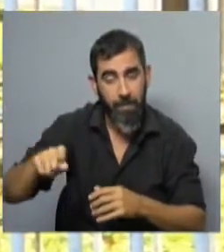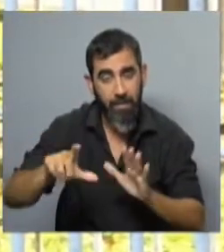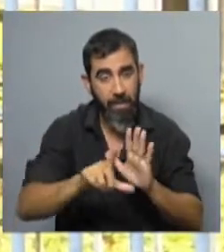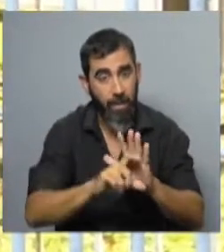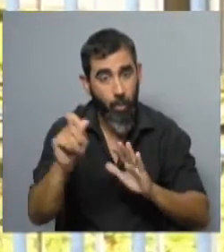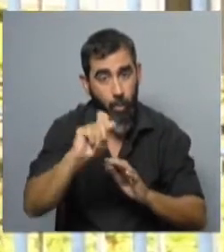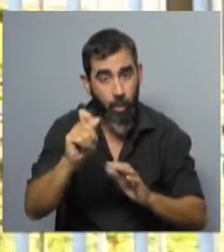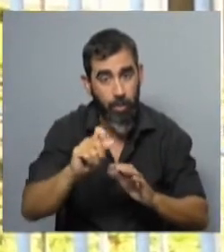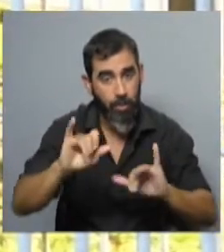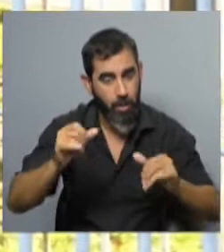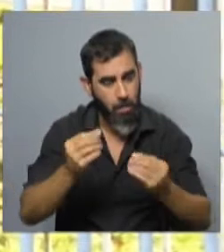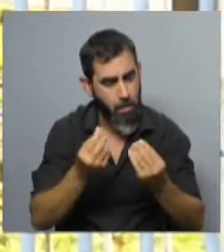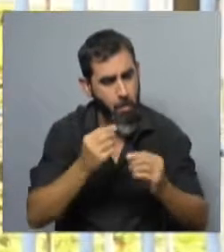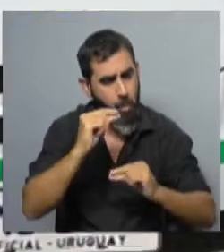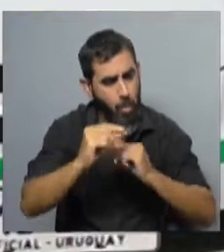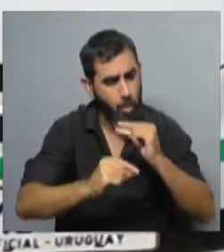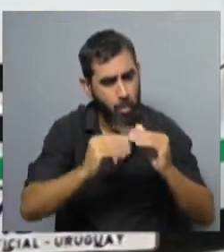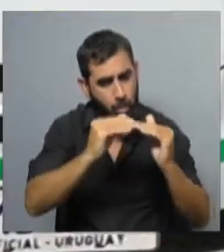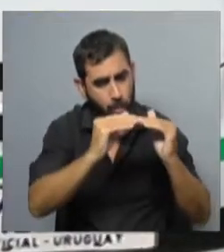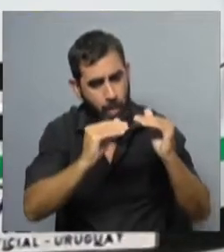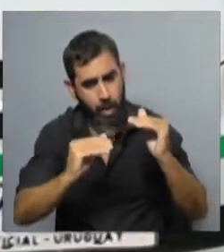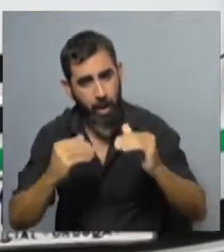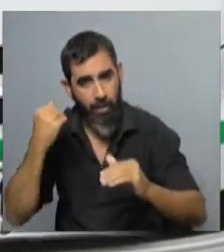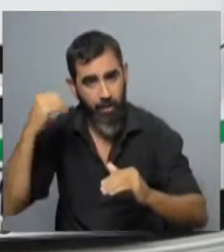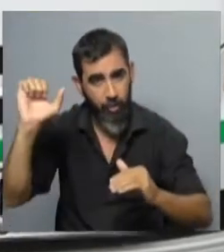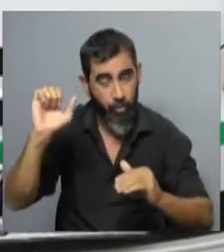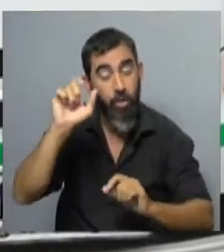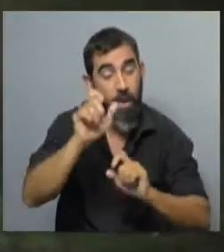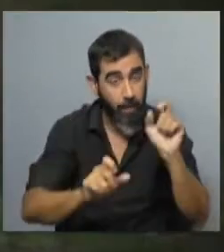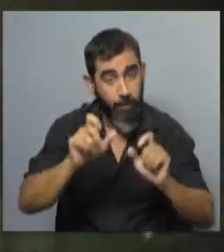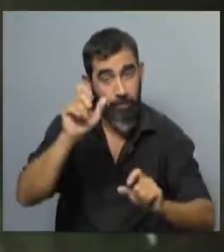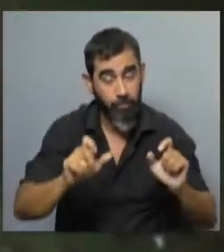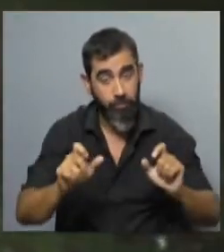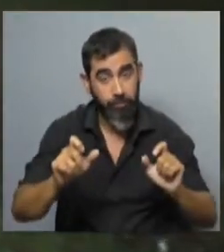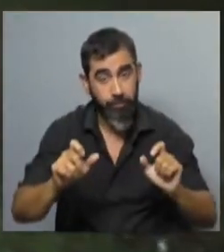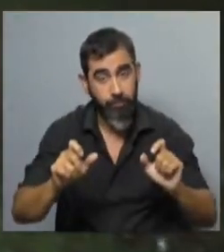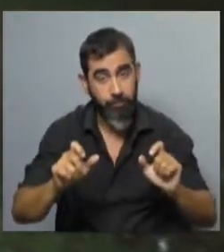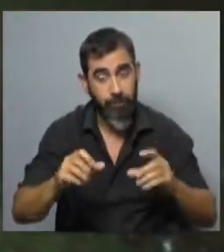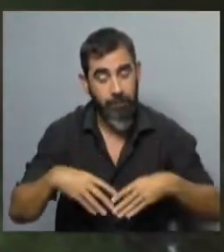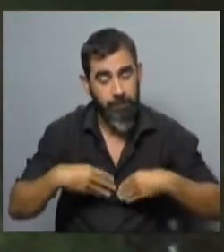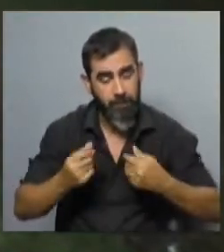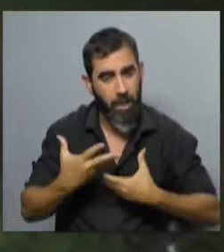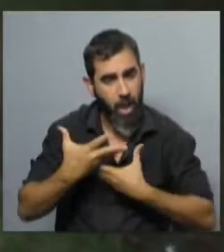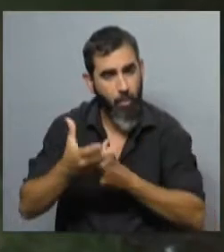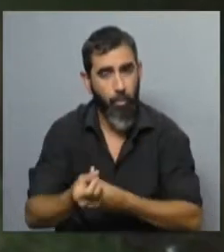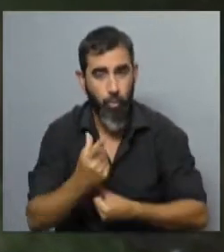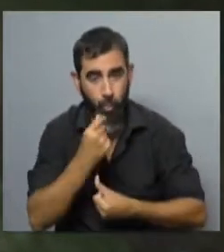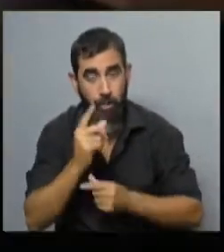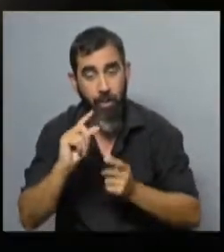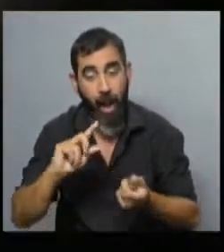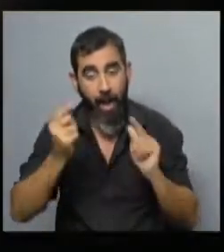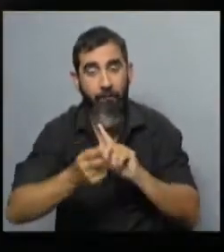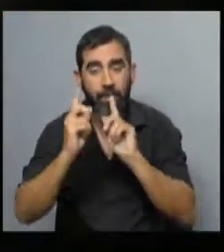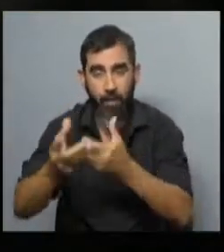LUC, se ha visto cómo paulatinamente han ido bajando los delitos. Y yo creo que la gente se siente respaldada por la policía y la